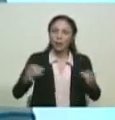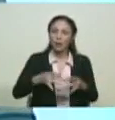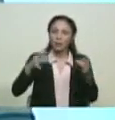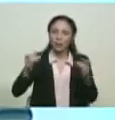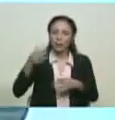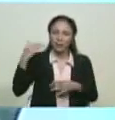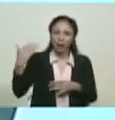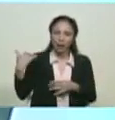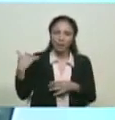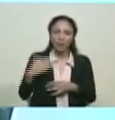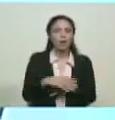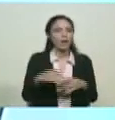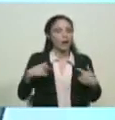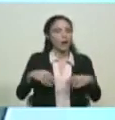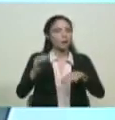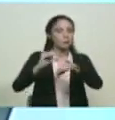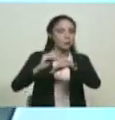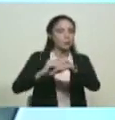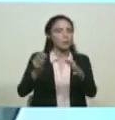llegaron sólo a juguetes